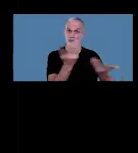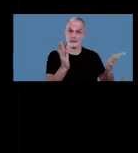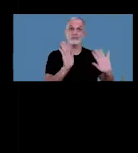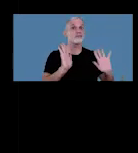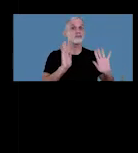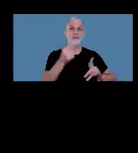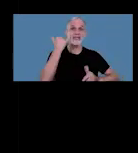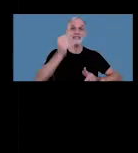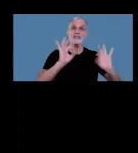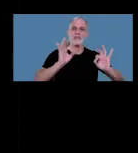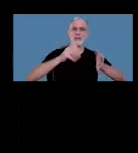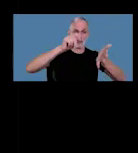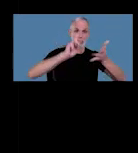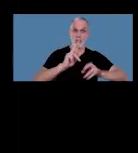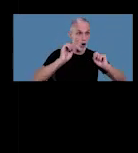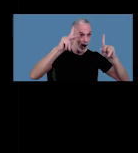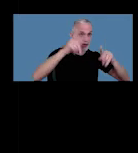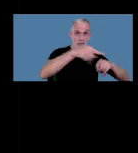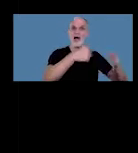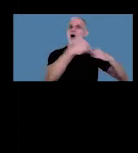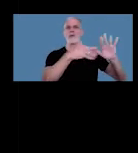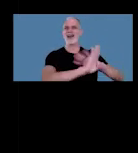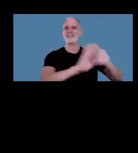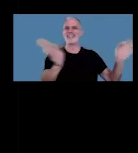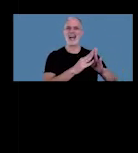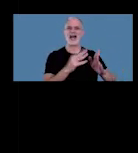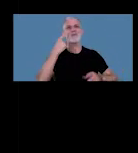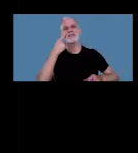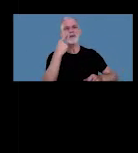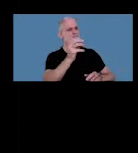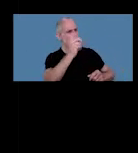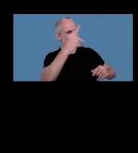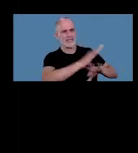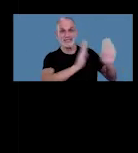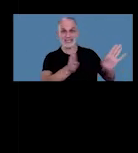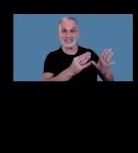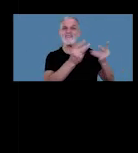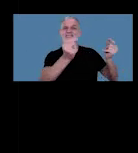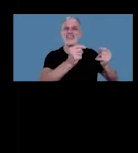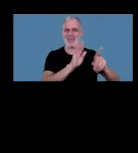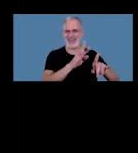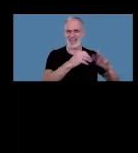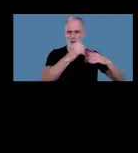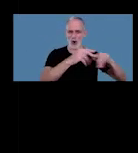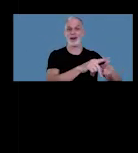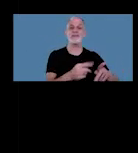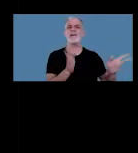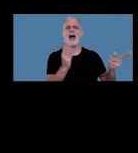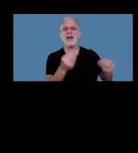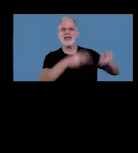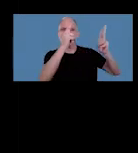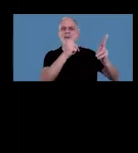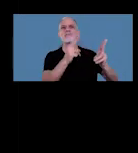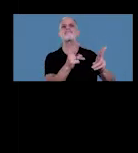el fin de obra, que ya deje de ser una obra en curso, también va a ser sometido la parte del edificio a la